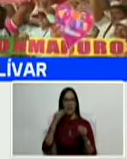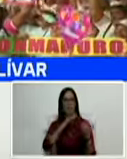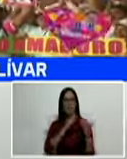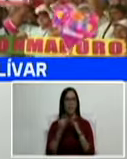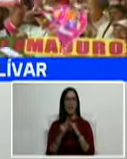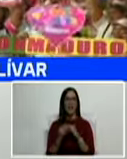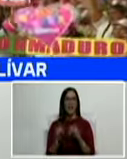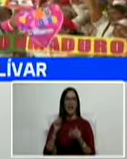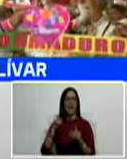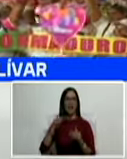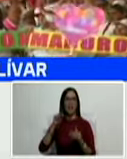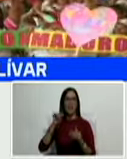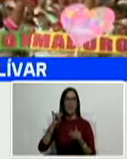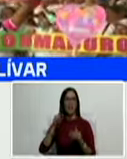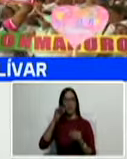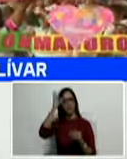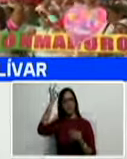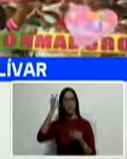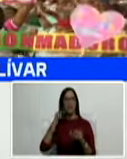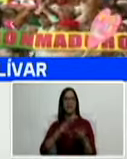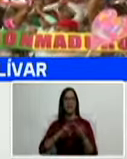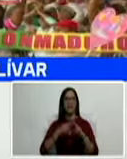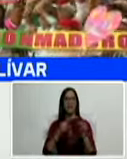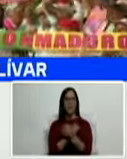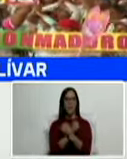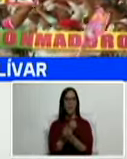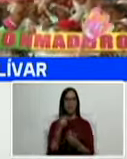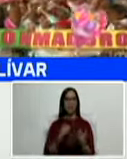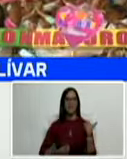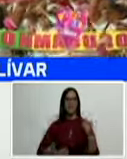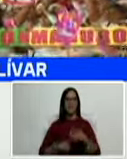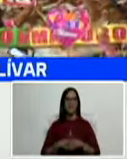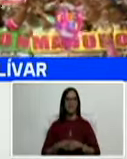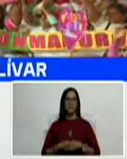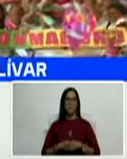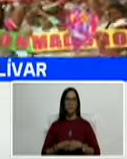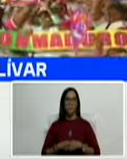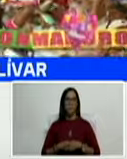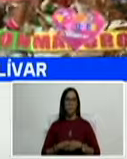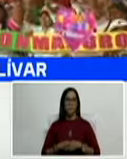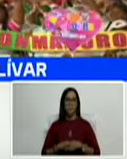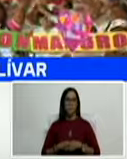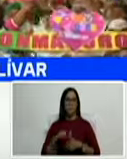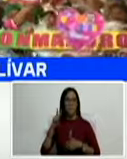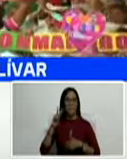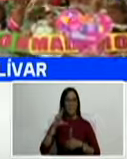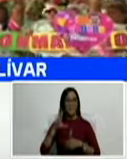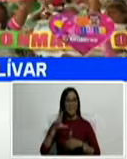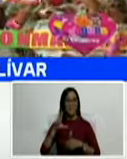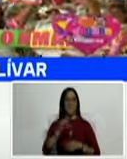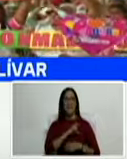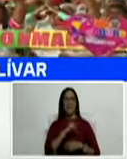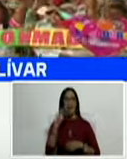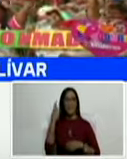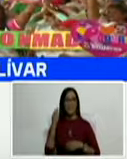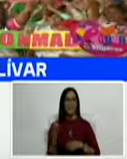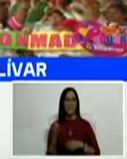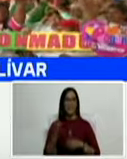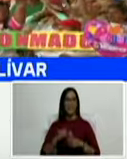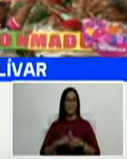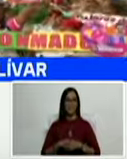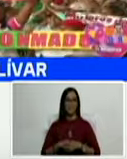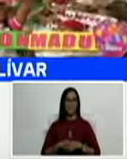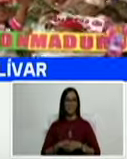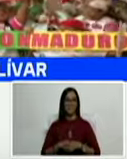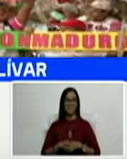Aguerrido Tamanaco, del Consejo Comunal Paz y Amor, presidente. Bueno, del 23 de enero y de Petare, pues.